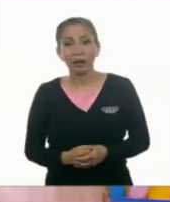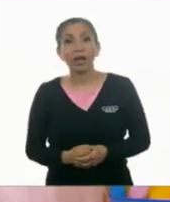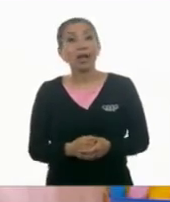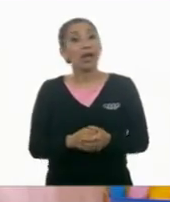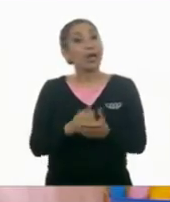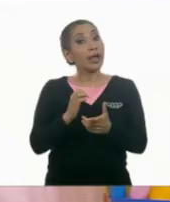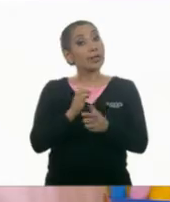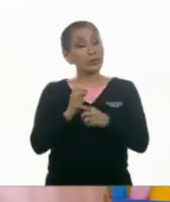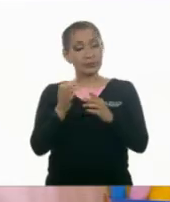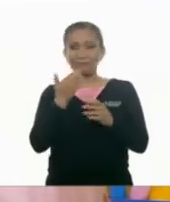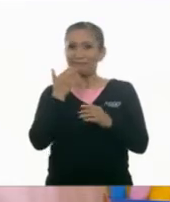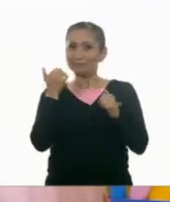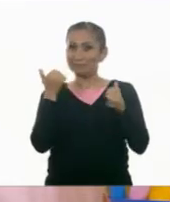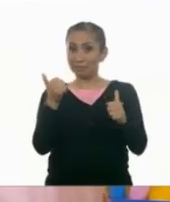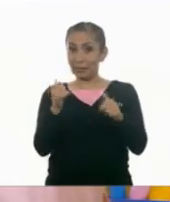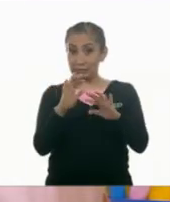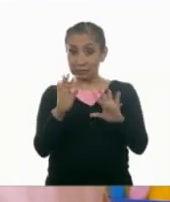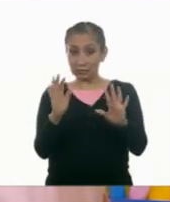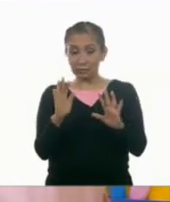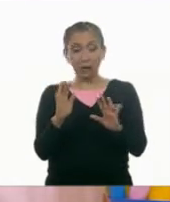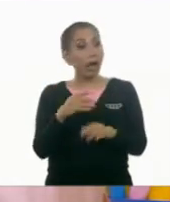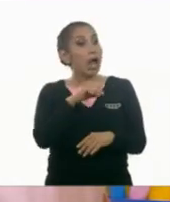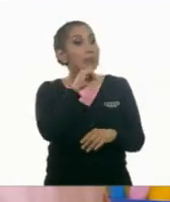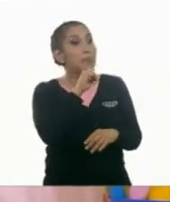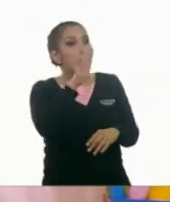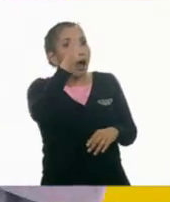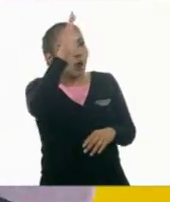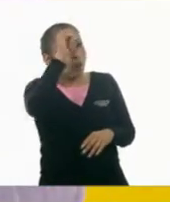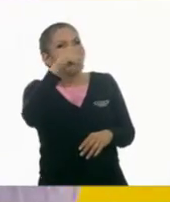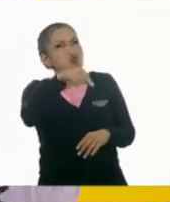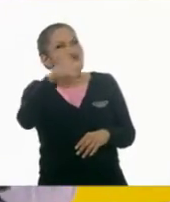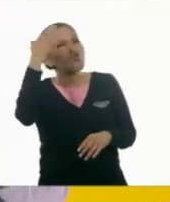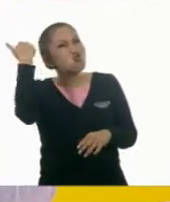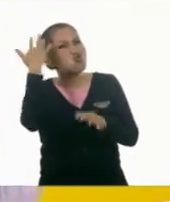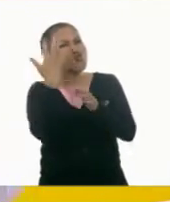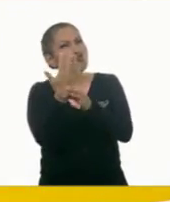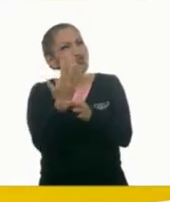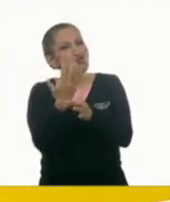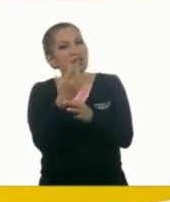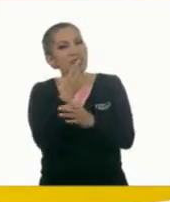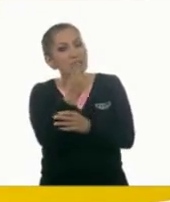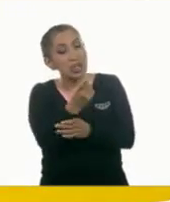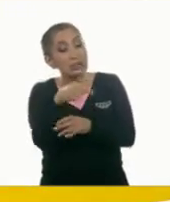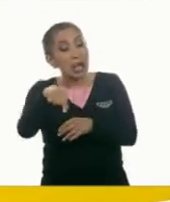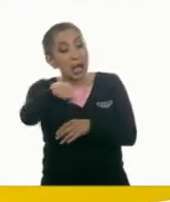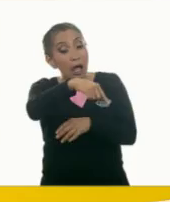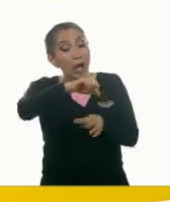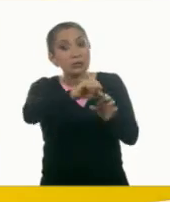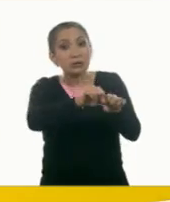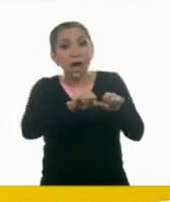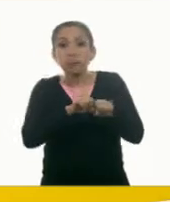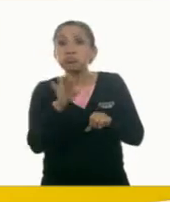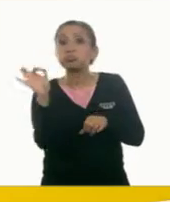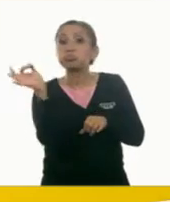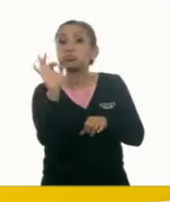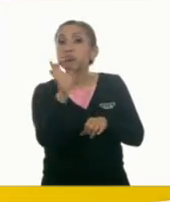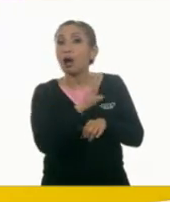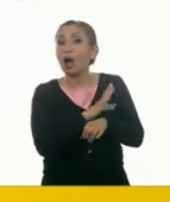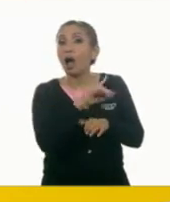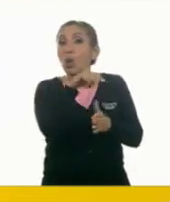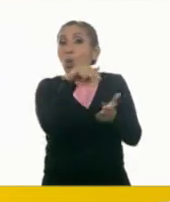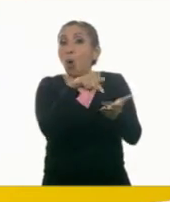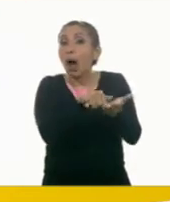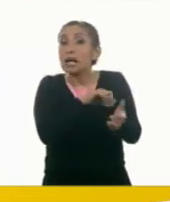Así que, muy bien. ¿Ya lo tienes? También, ¿recuerdas que tú comentabas al principio que en el salón tal vez hay un